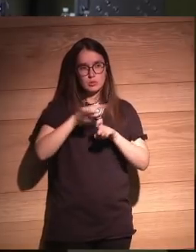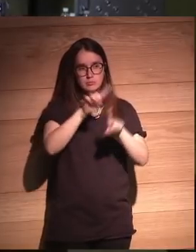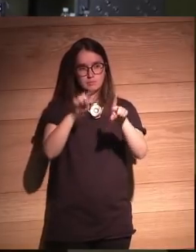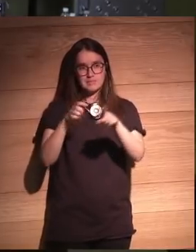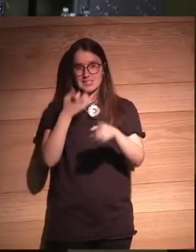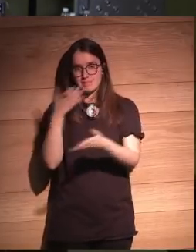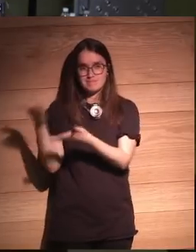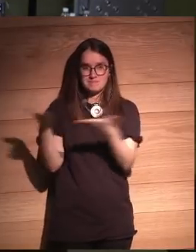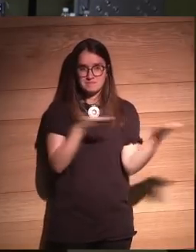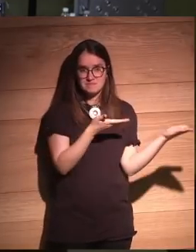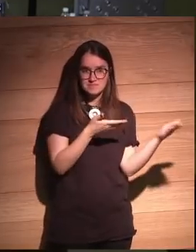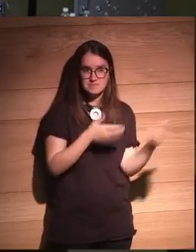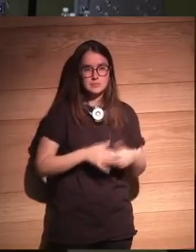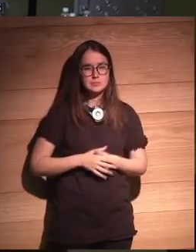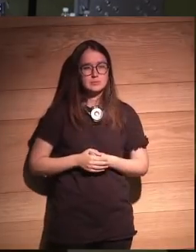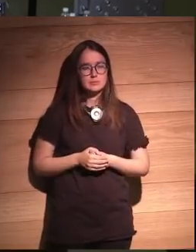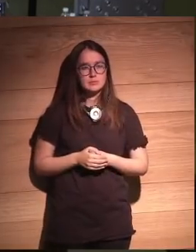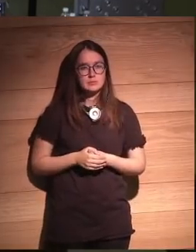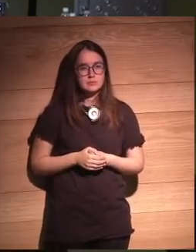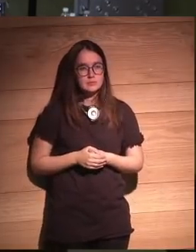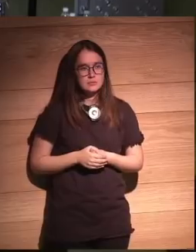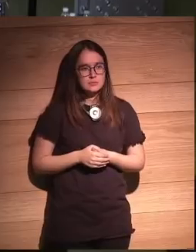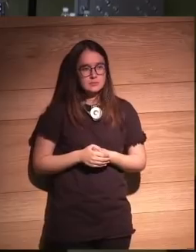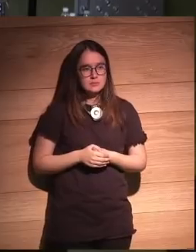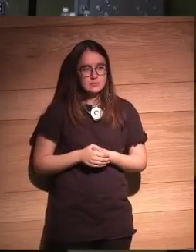me acompañáis. Raquel,